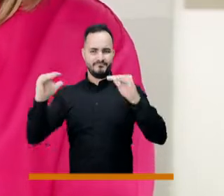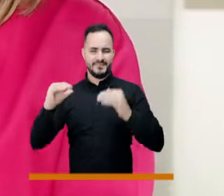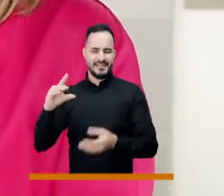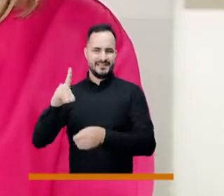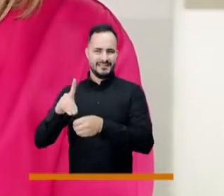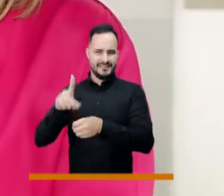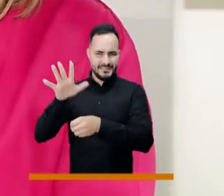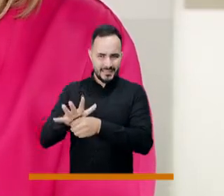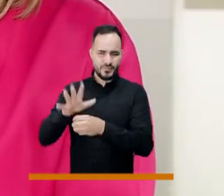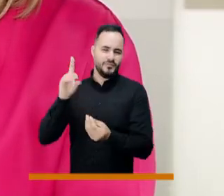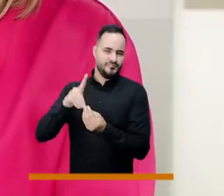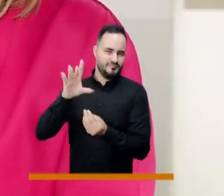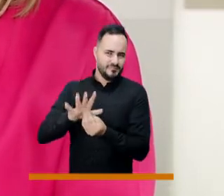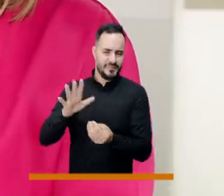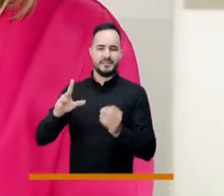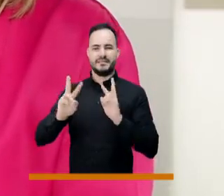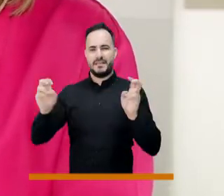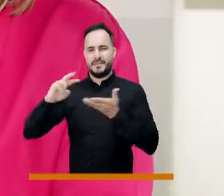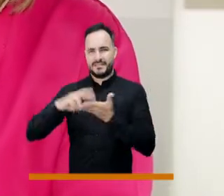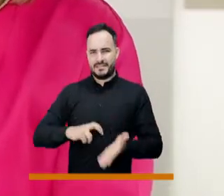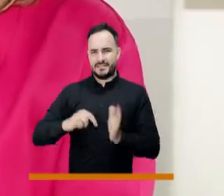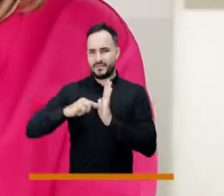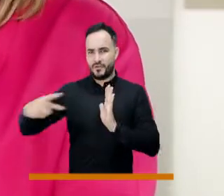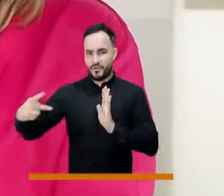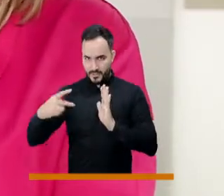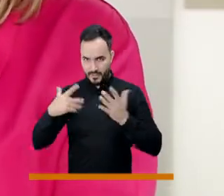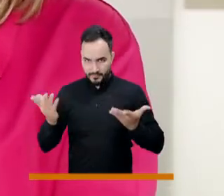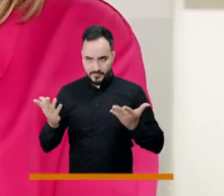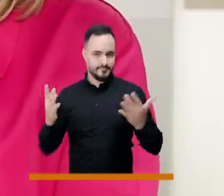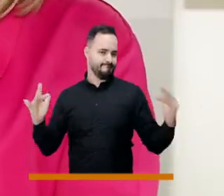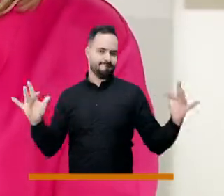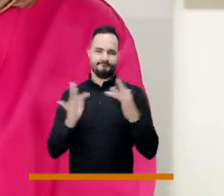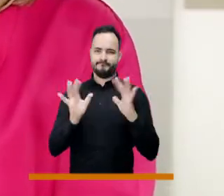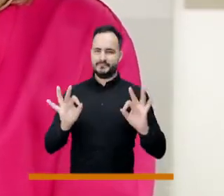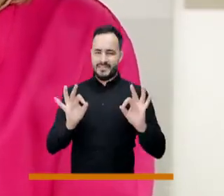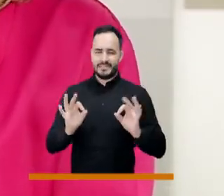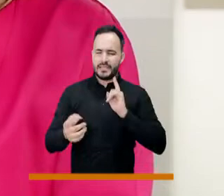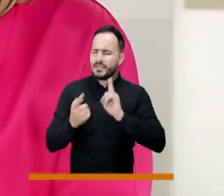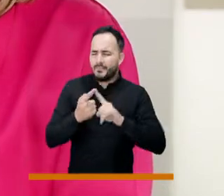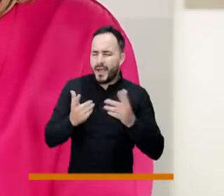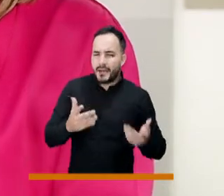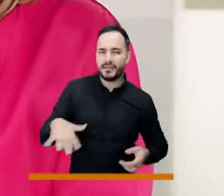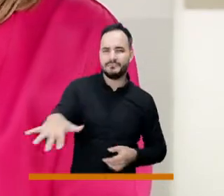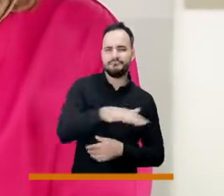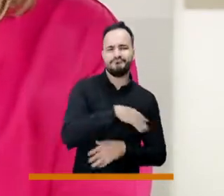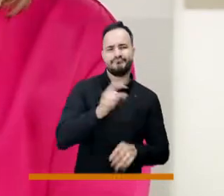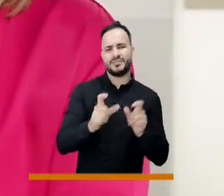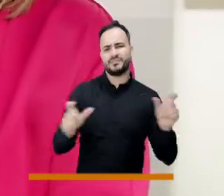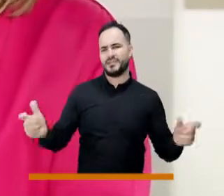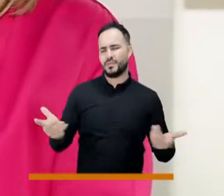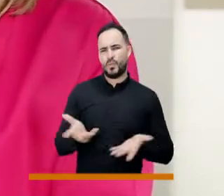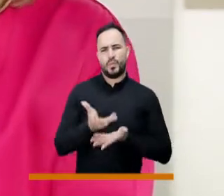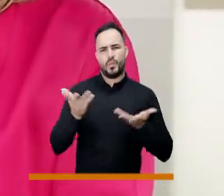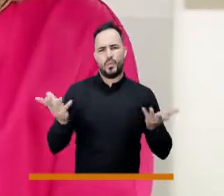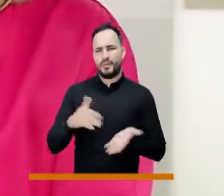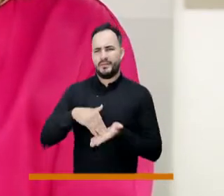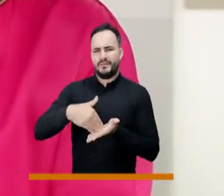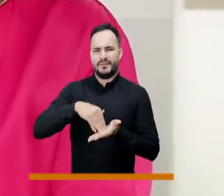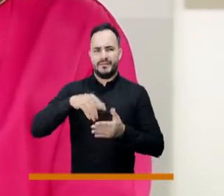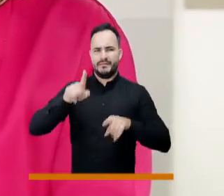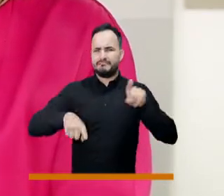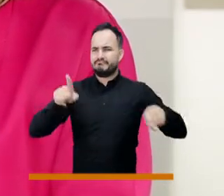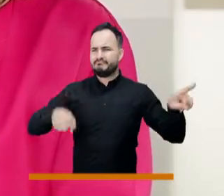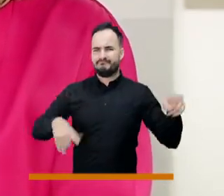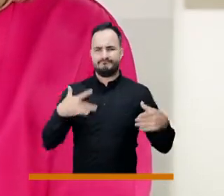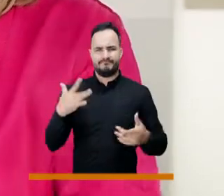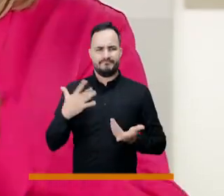como distrito de tecnología, para seguir adelante y tratar de subsanar las muchas debilidades que todavía